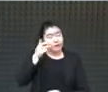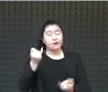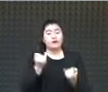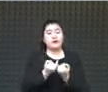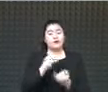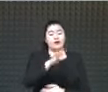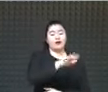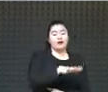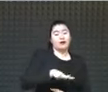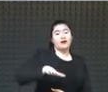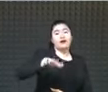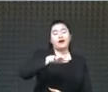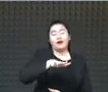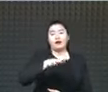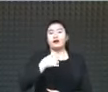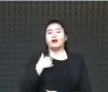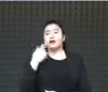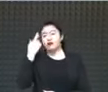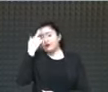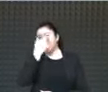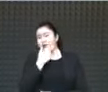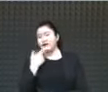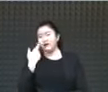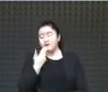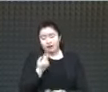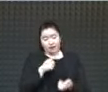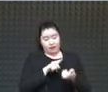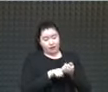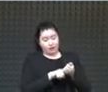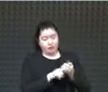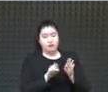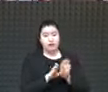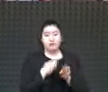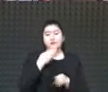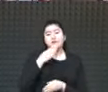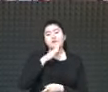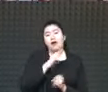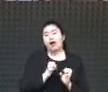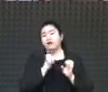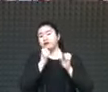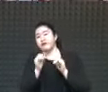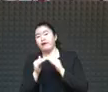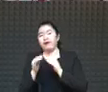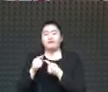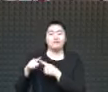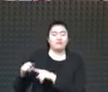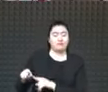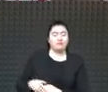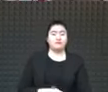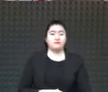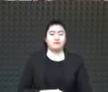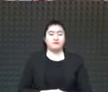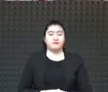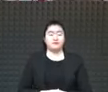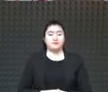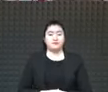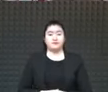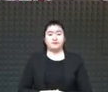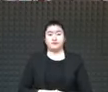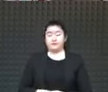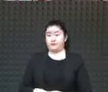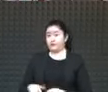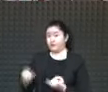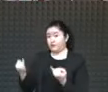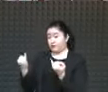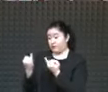incluye una visión de largo plazo de la infraestructura de la ciudad. Entonces, es que hay documentos donde se